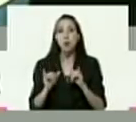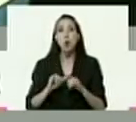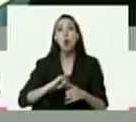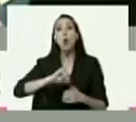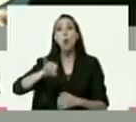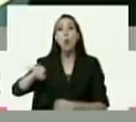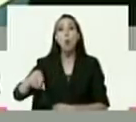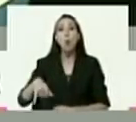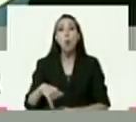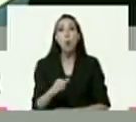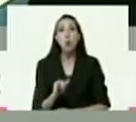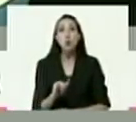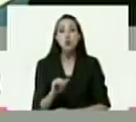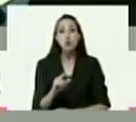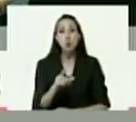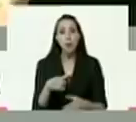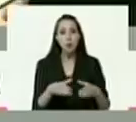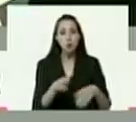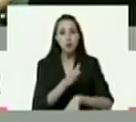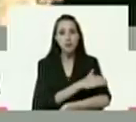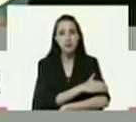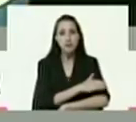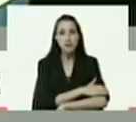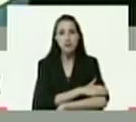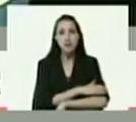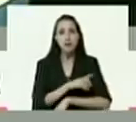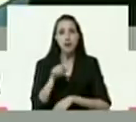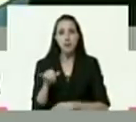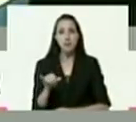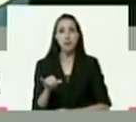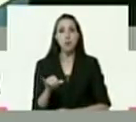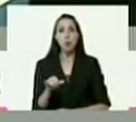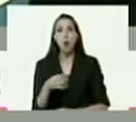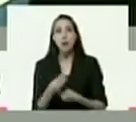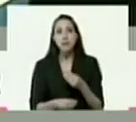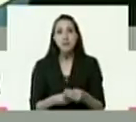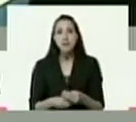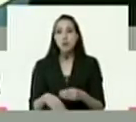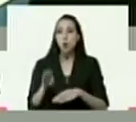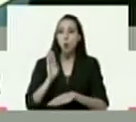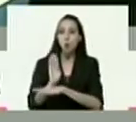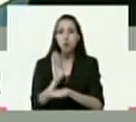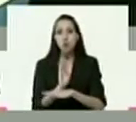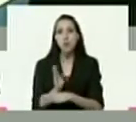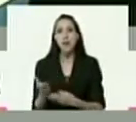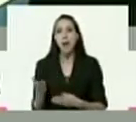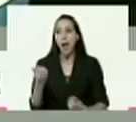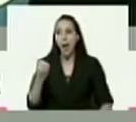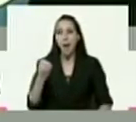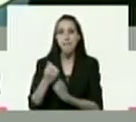Borges, le dieron protección, estatus de protección, de asilo en Colombia, están amparando el terrorismo.